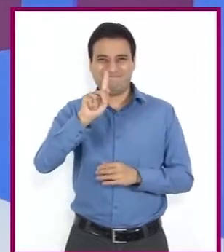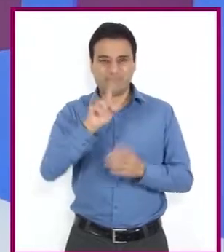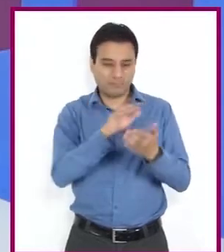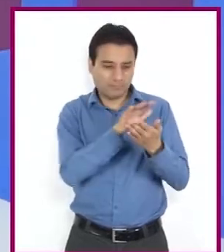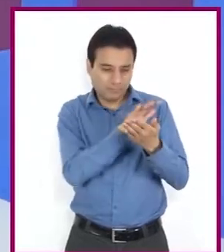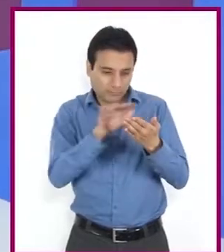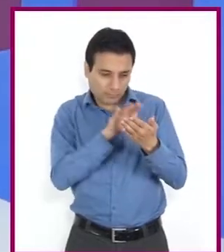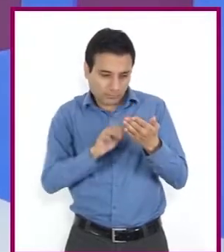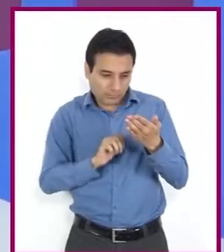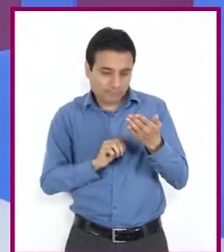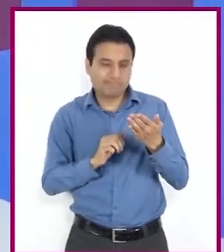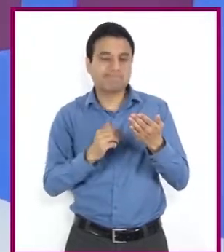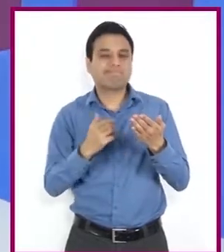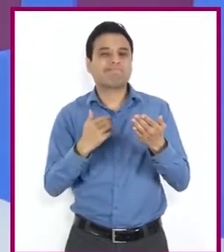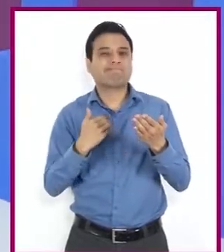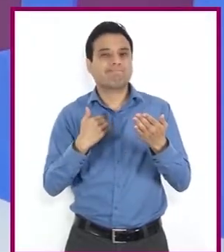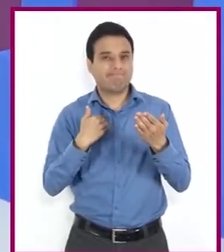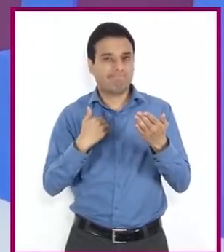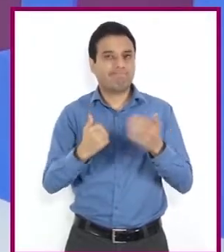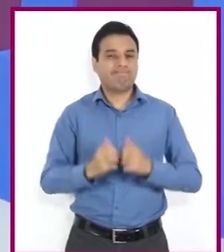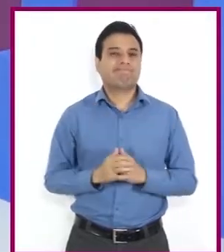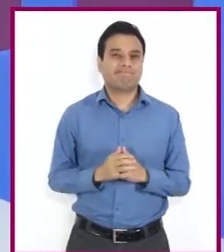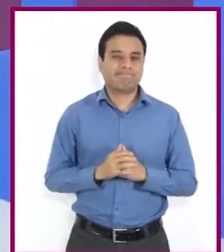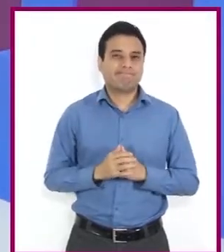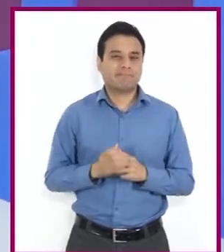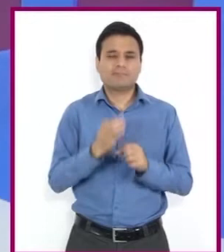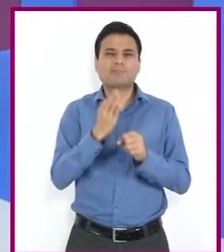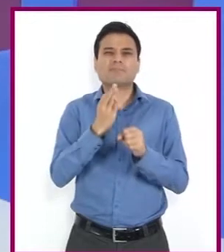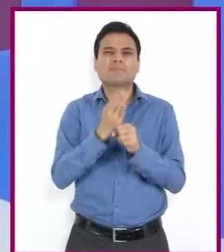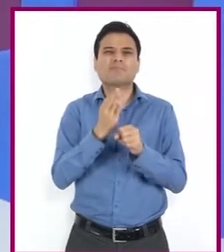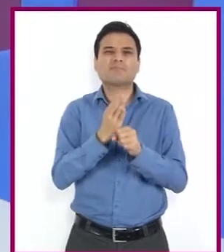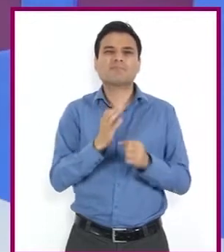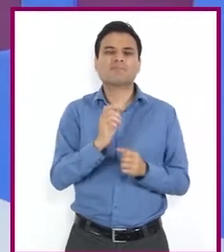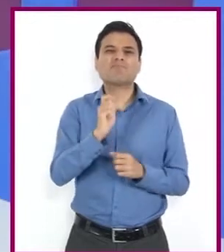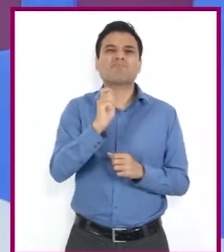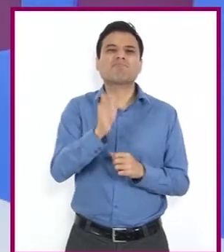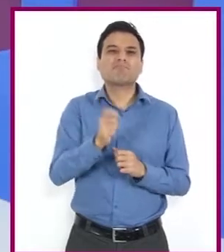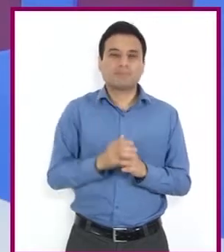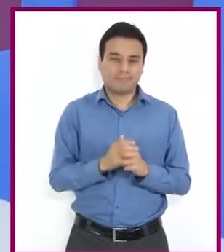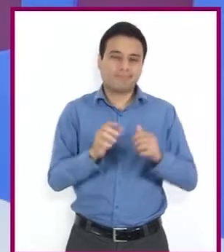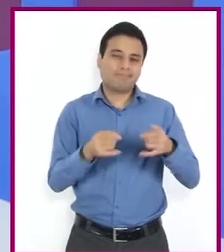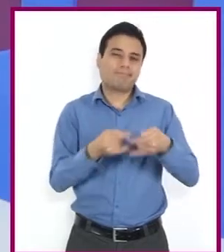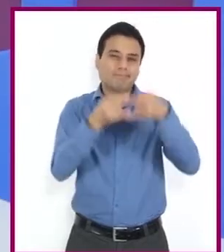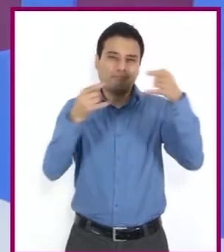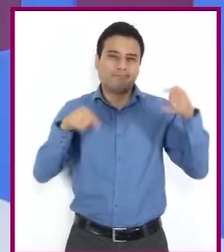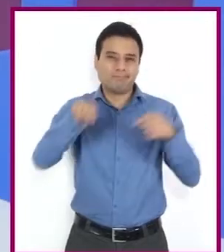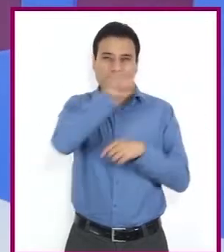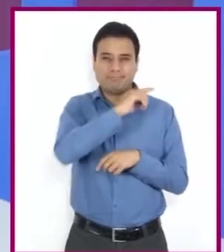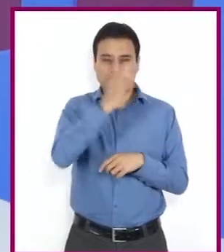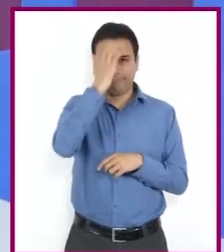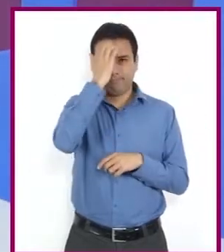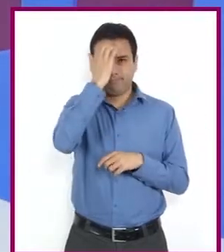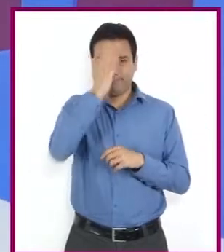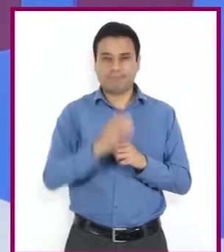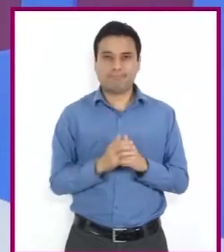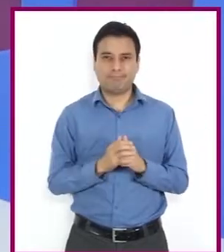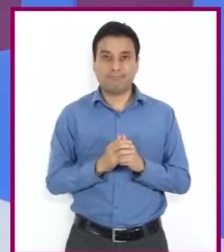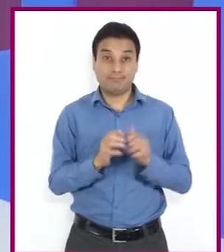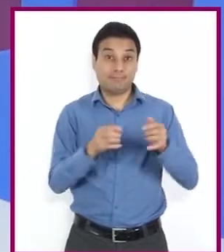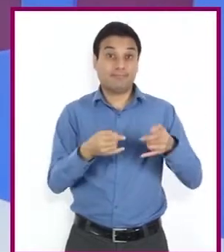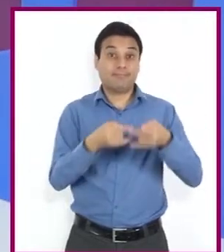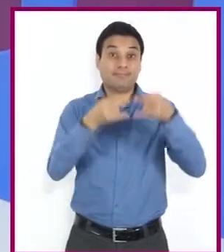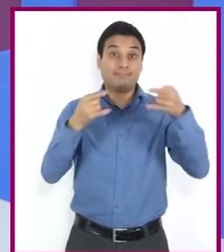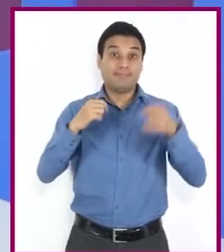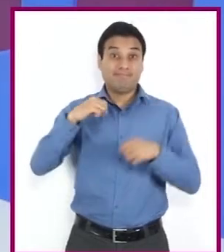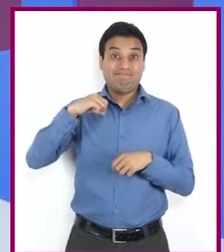y revisar sus apuntes. Hoy trabajaremos con una historia conocida por ustedes, que de leyenda se convirtió a